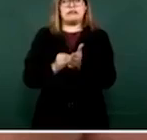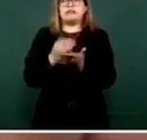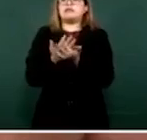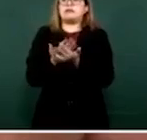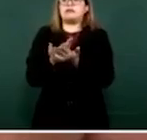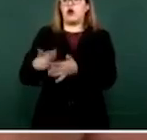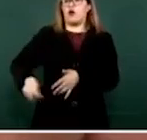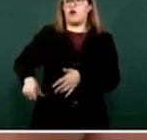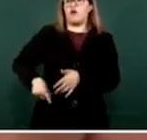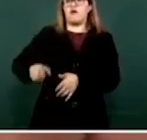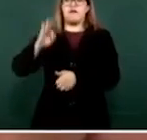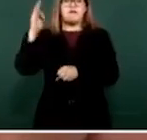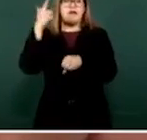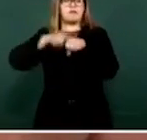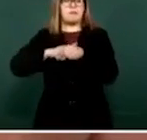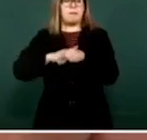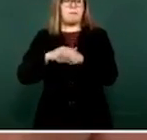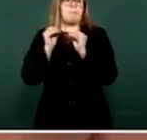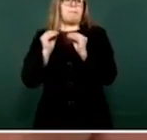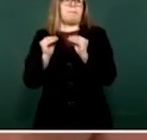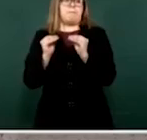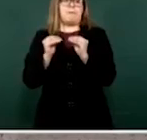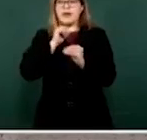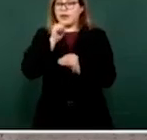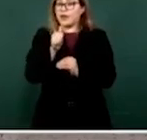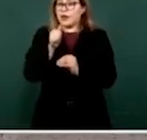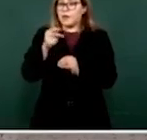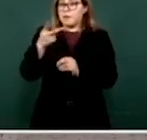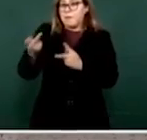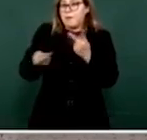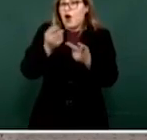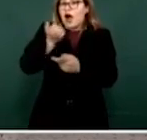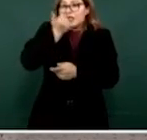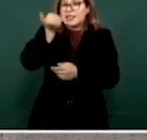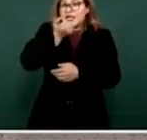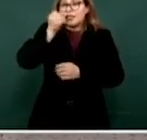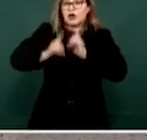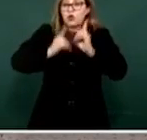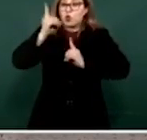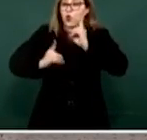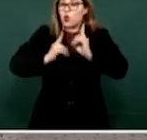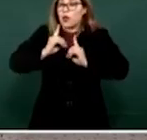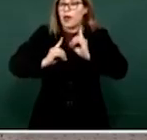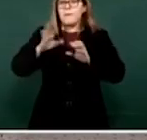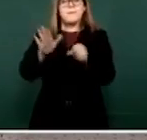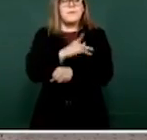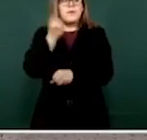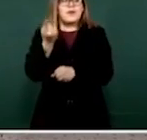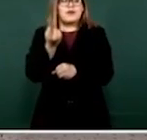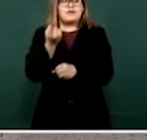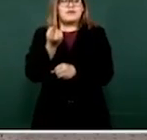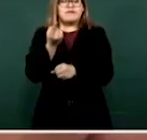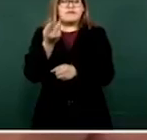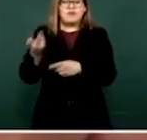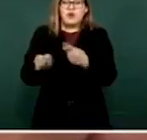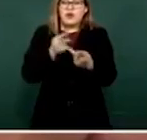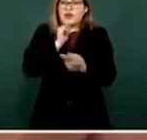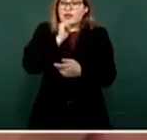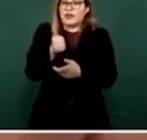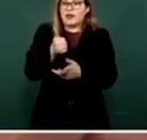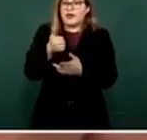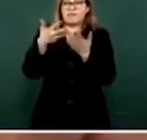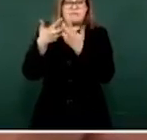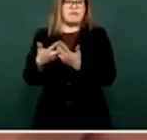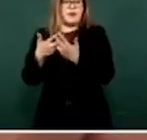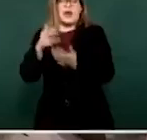respondido y los cañeros ya están en una incertidumbre total, una crisis económica severa en lo que compete a la producción cañera allá